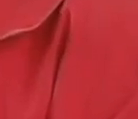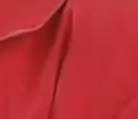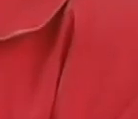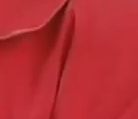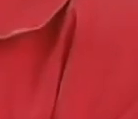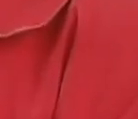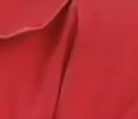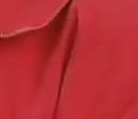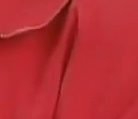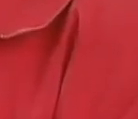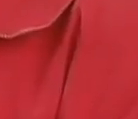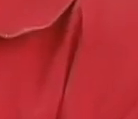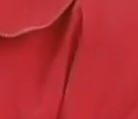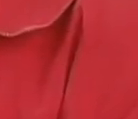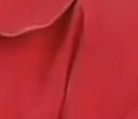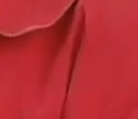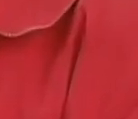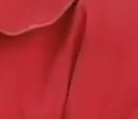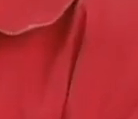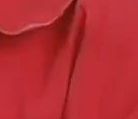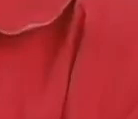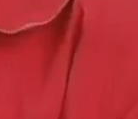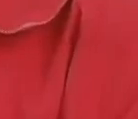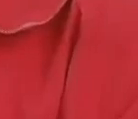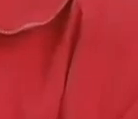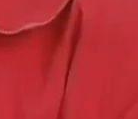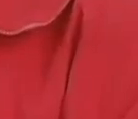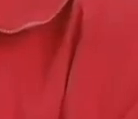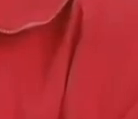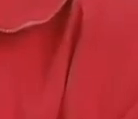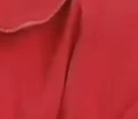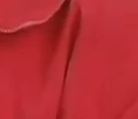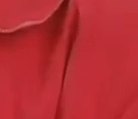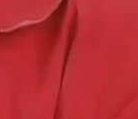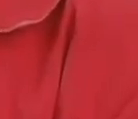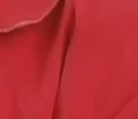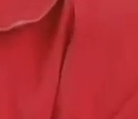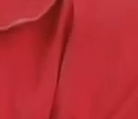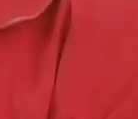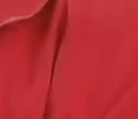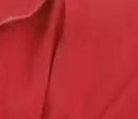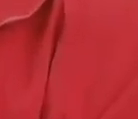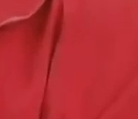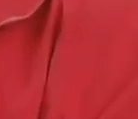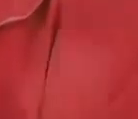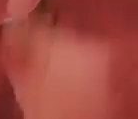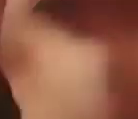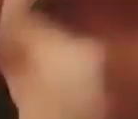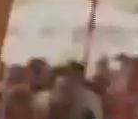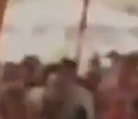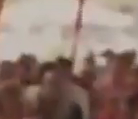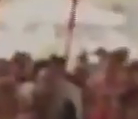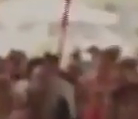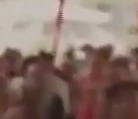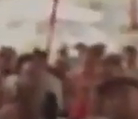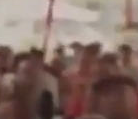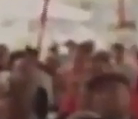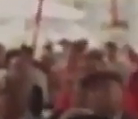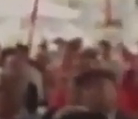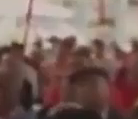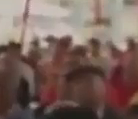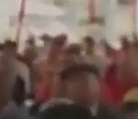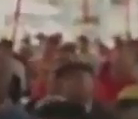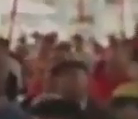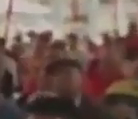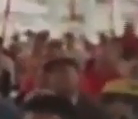Así es, hasta ahora establecemos el contacto informativo desde el Cementerio General del Sur en Caracas, donde se desarrolla un acto con motivo de